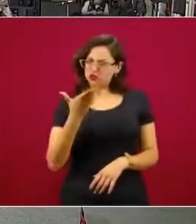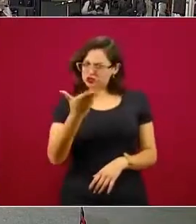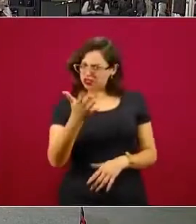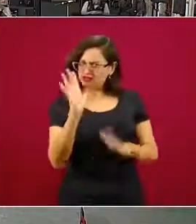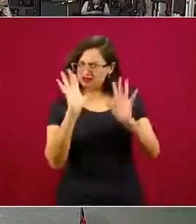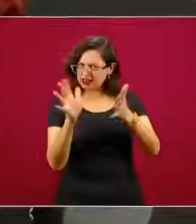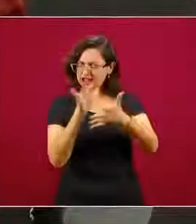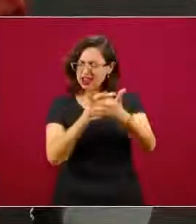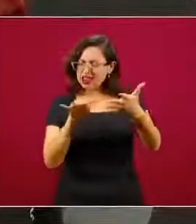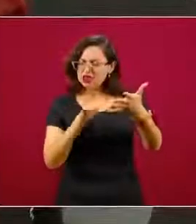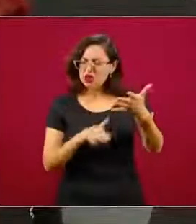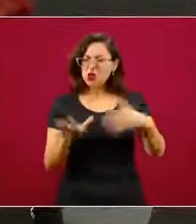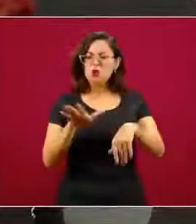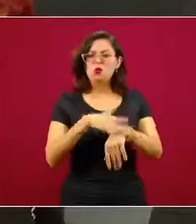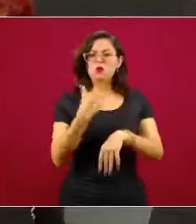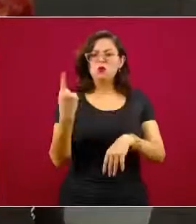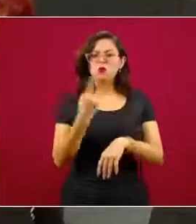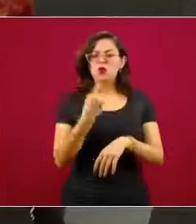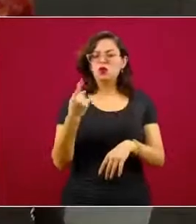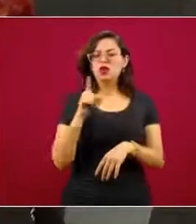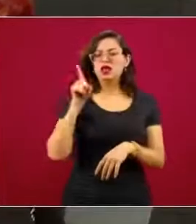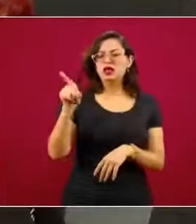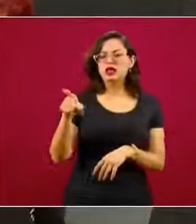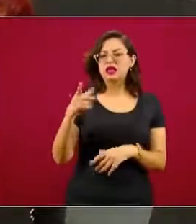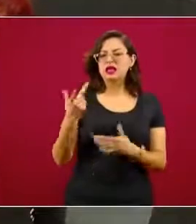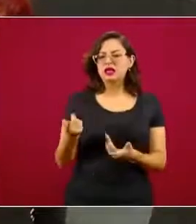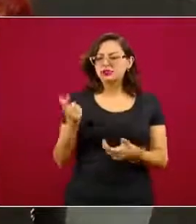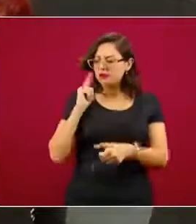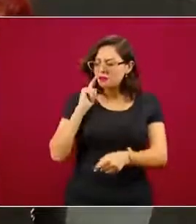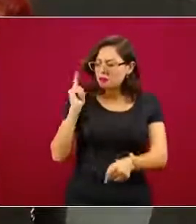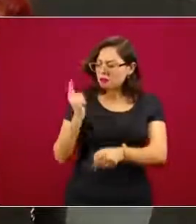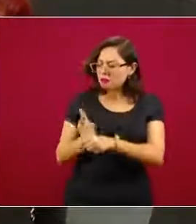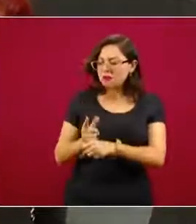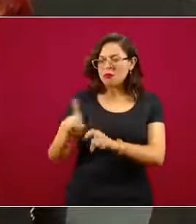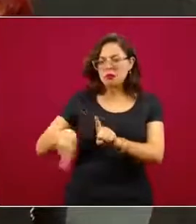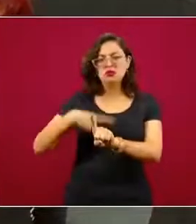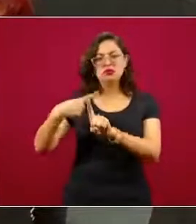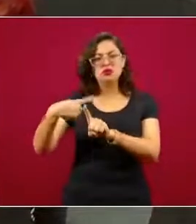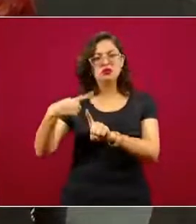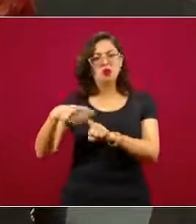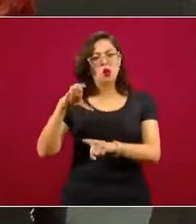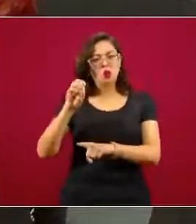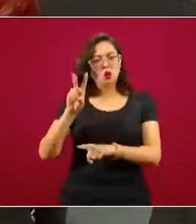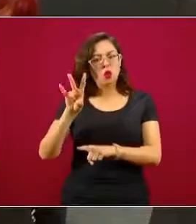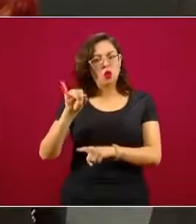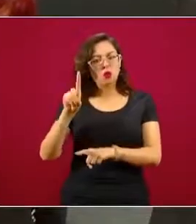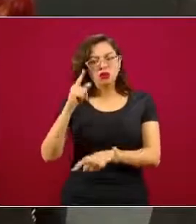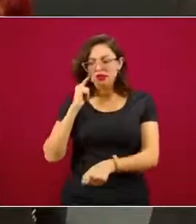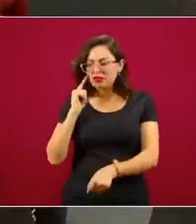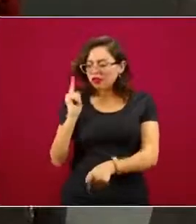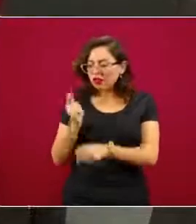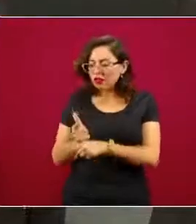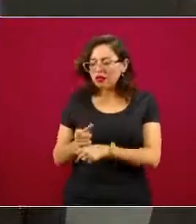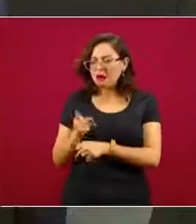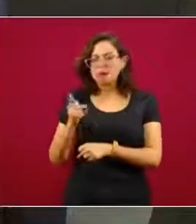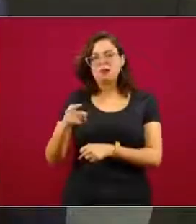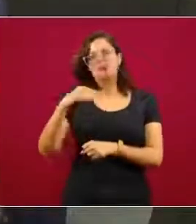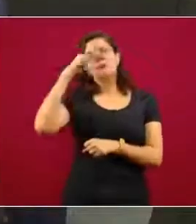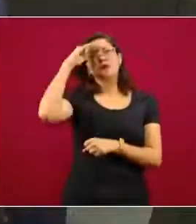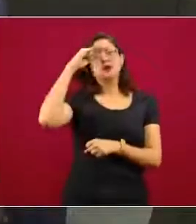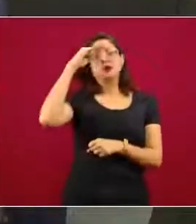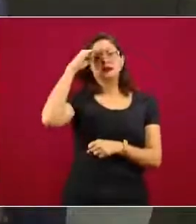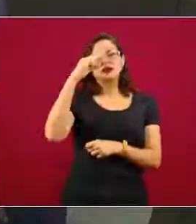de la Universidad Nacional Autónoma de México habla de que encontró positividad a COVID en estas aguas. Entonces se piensa de las